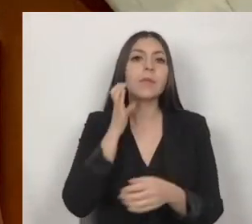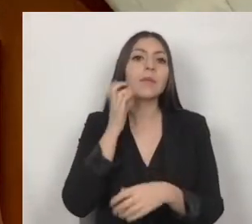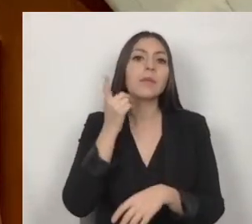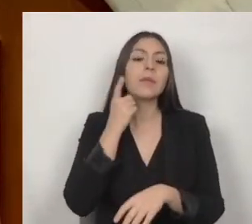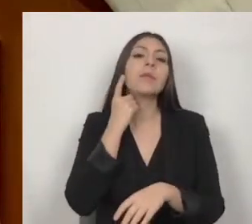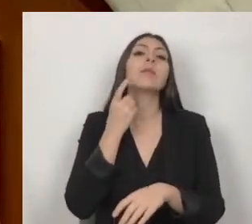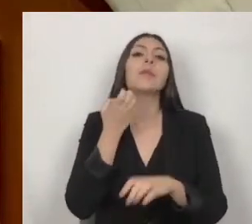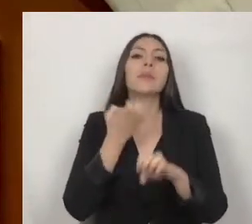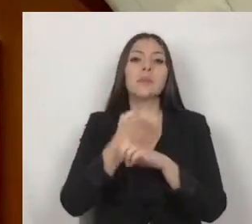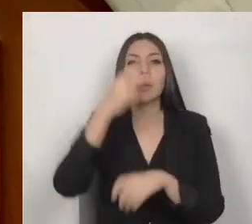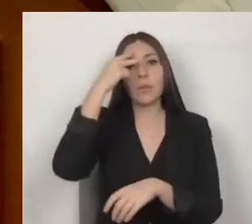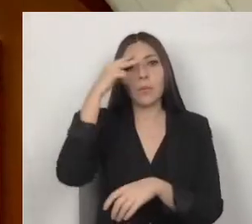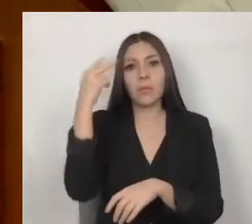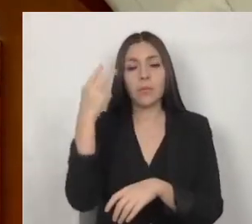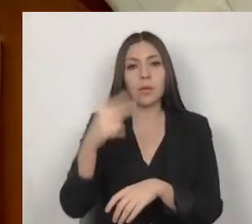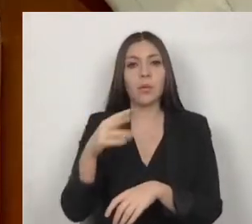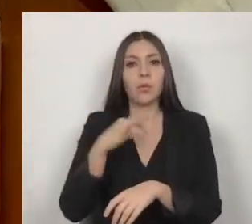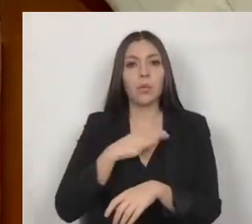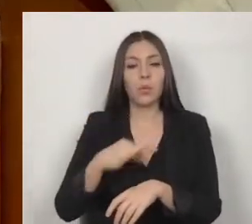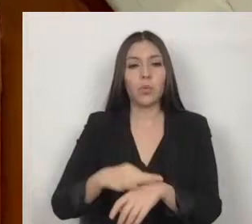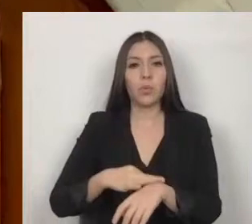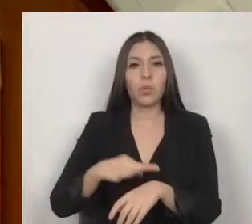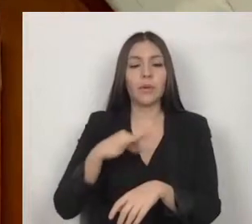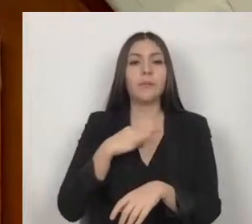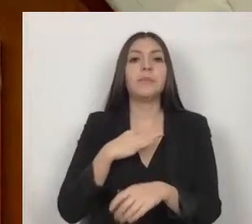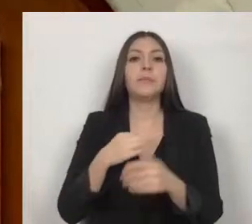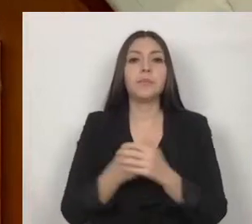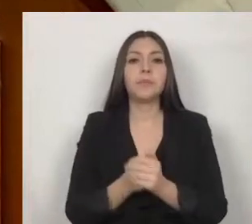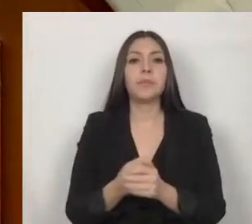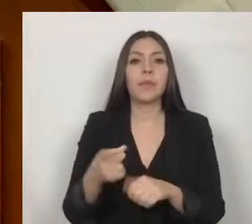Toluca de Lerdo, capital del Estado de México, a los